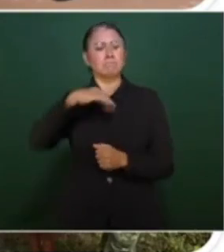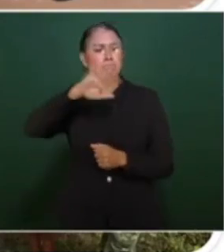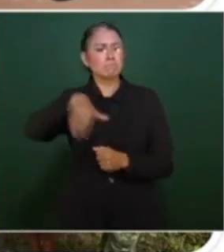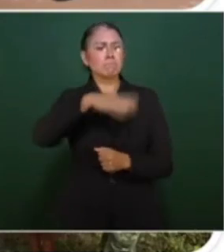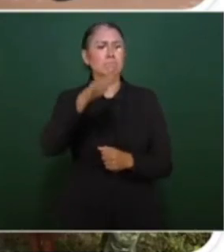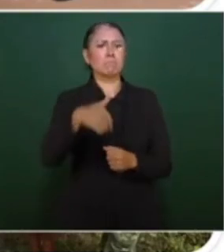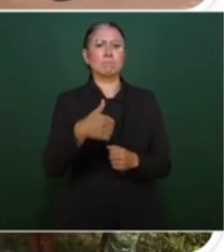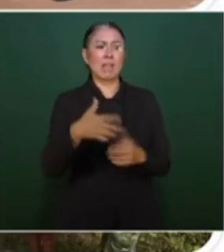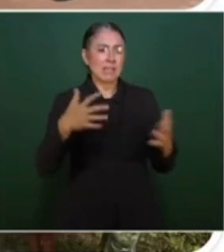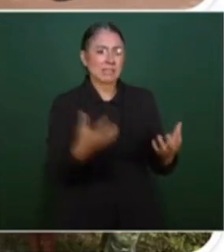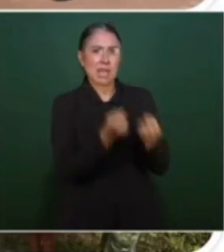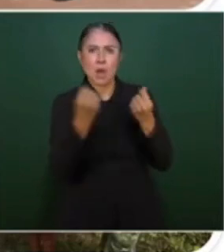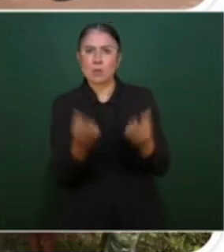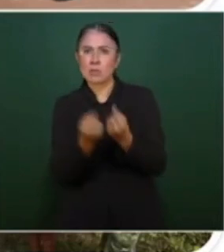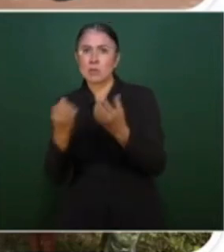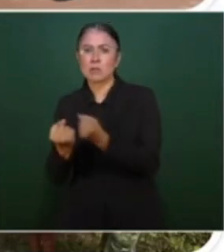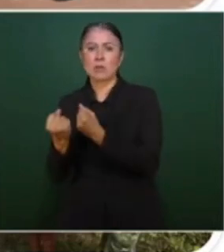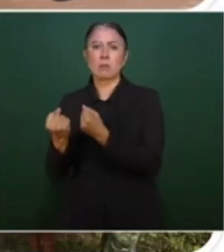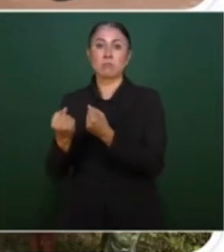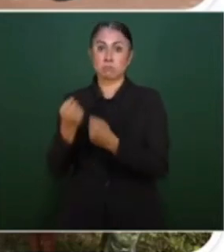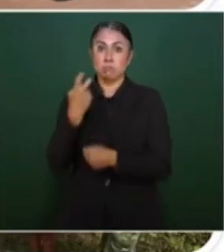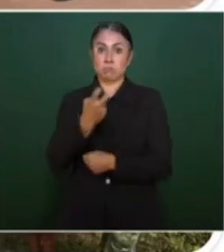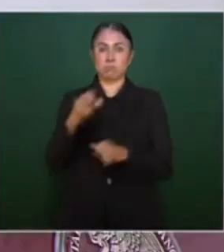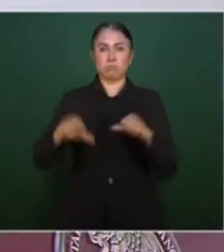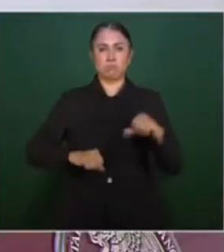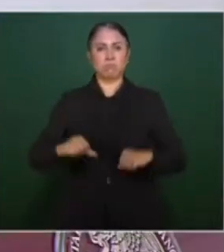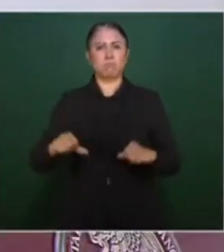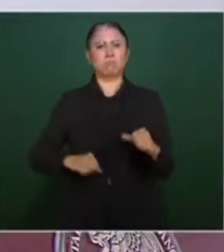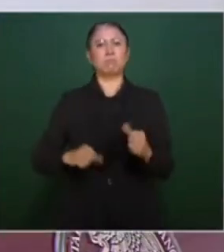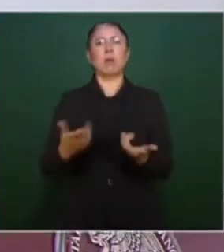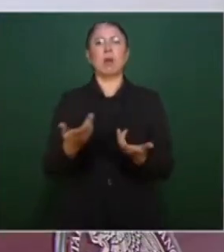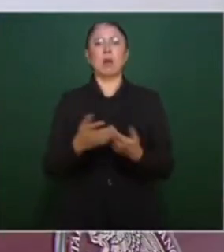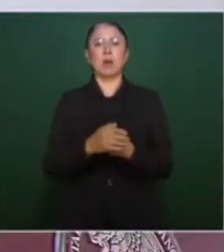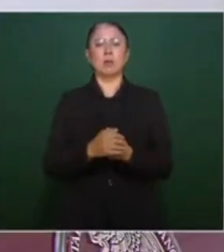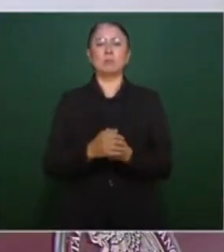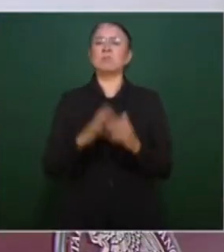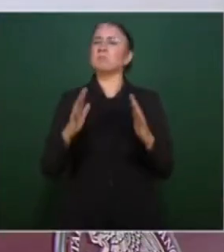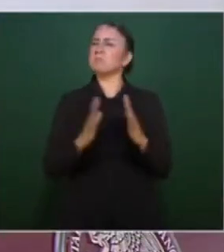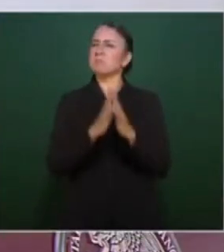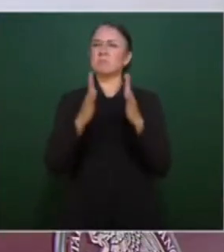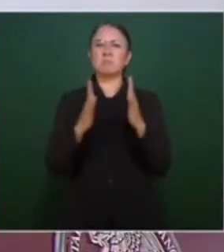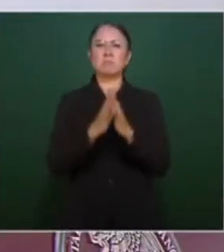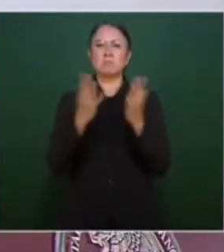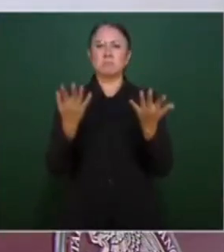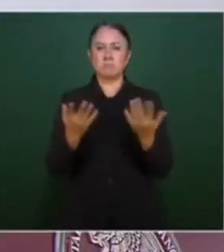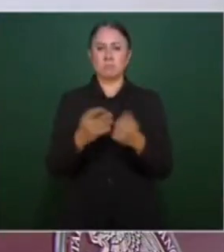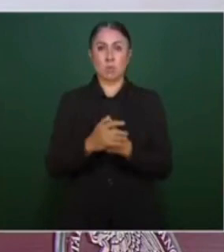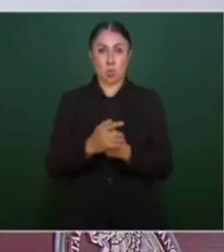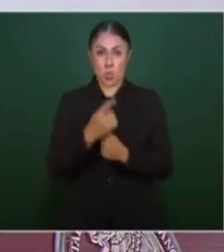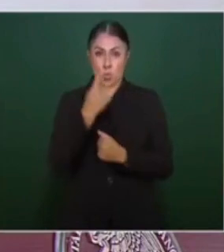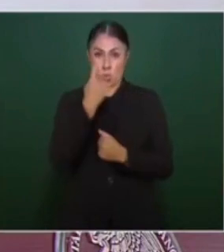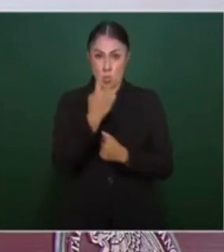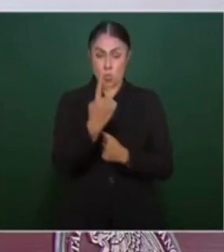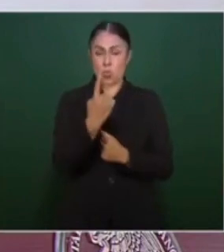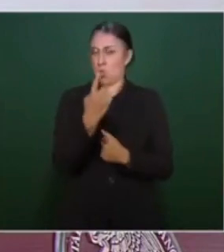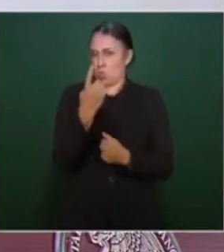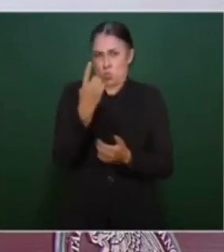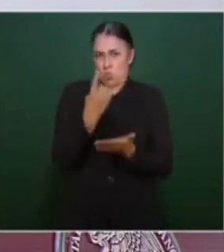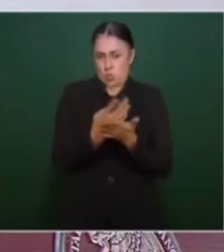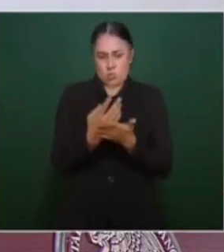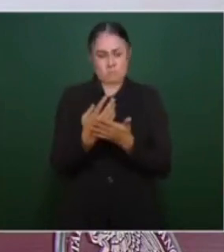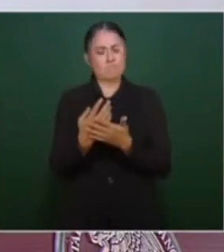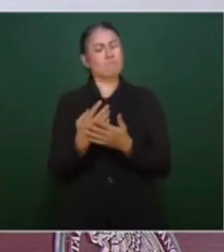el personal que está dedicado a esta actividad solamente ha participado en un solo evento y ha